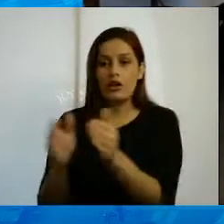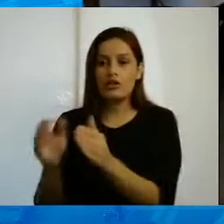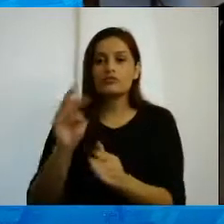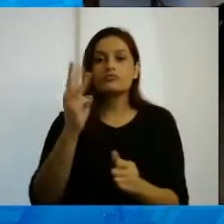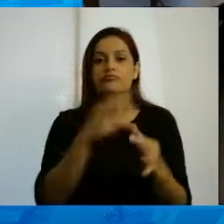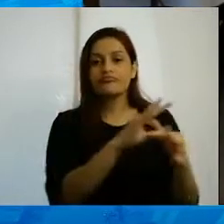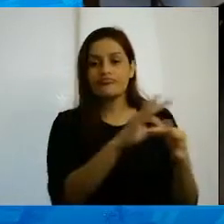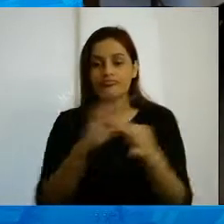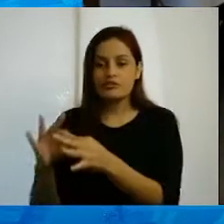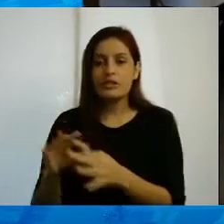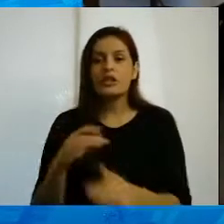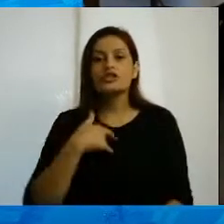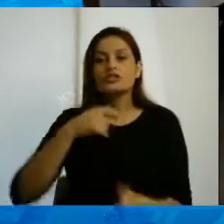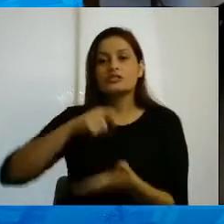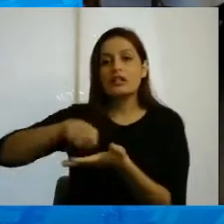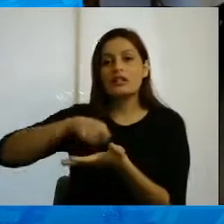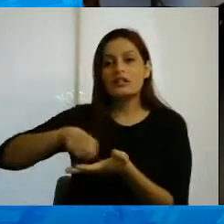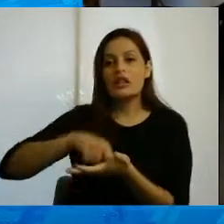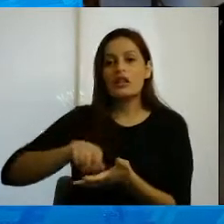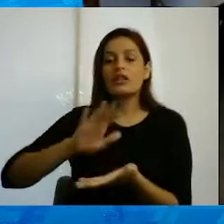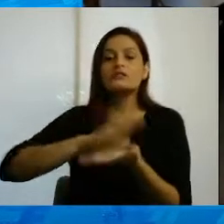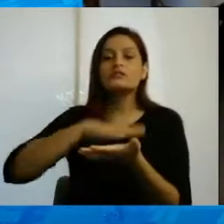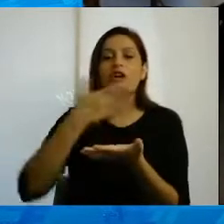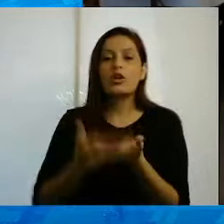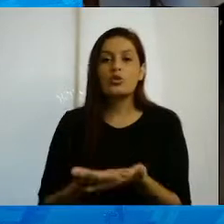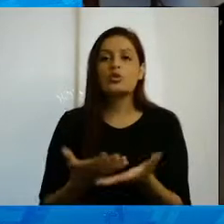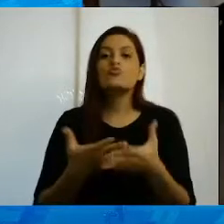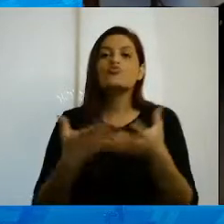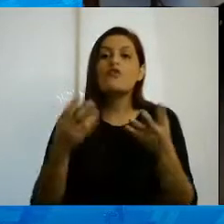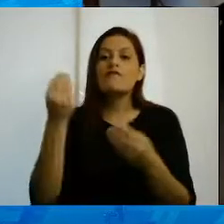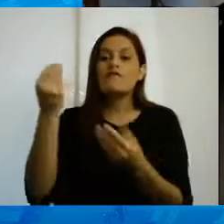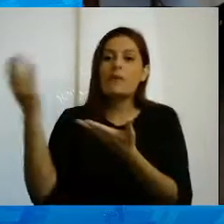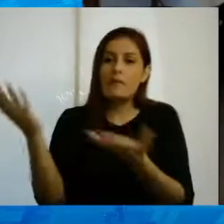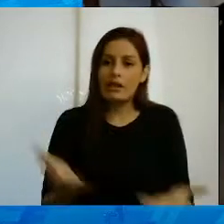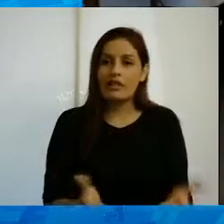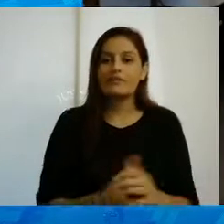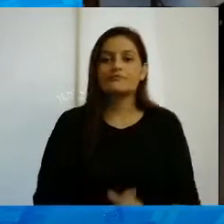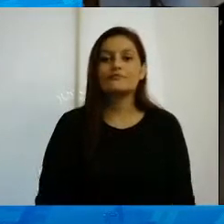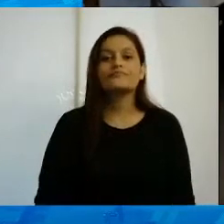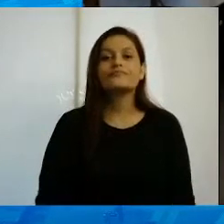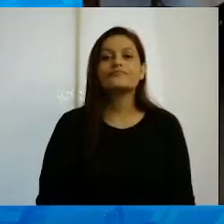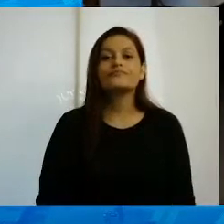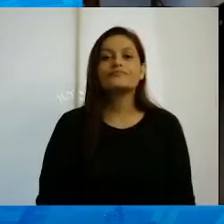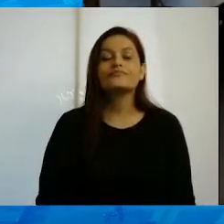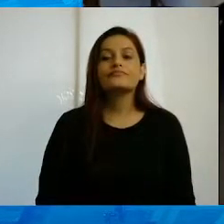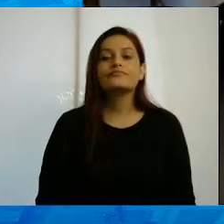y secretario de la Comisión de Salud. Eso, muy bienvenida.